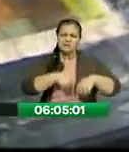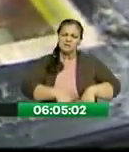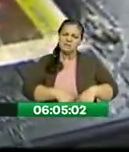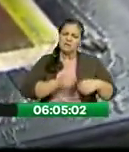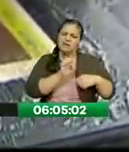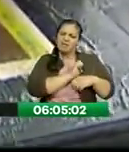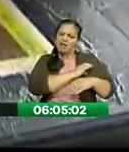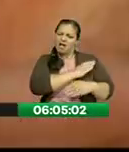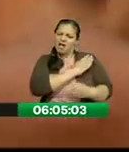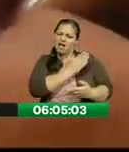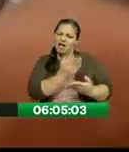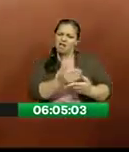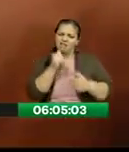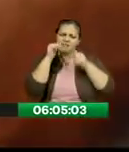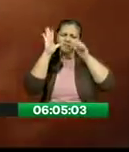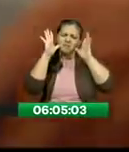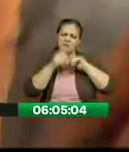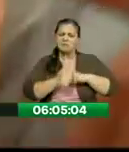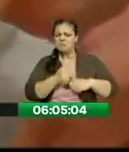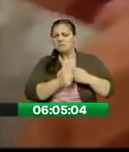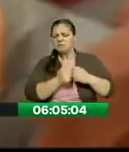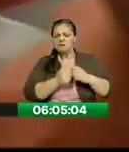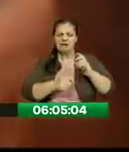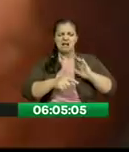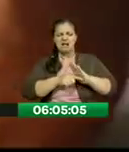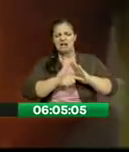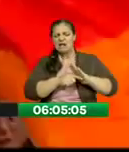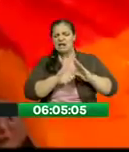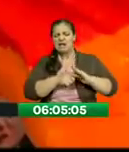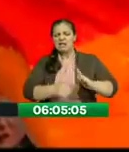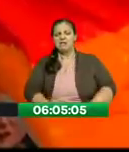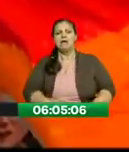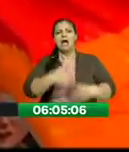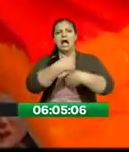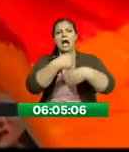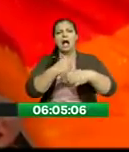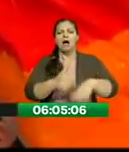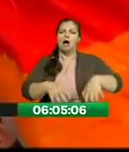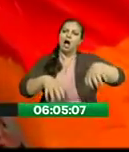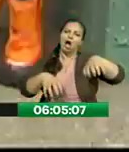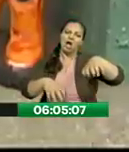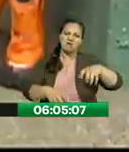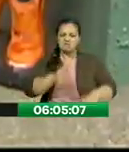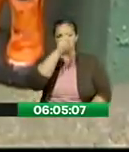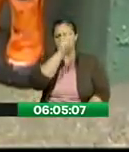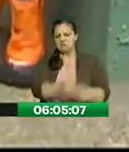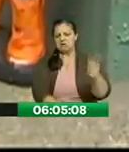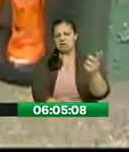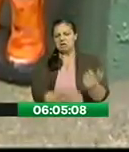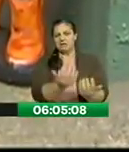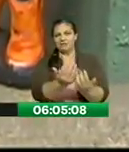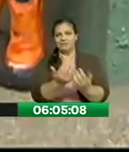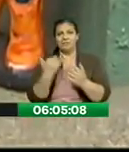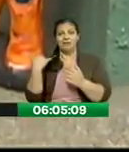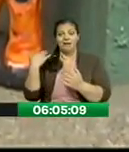muñeco de aserrín. Sin embargo, los artesanos actualmente le apuntan a los niños, quienes son los más emocionados a la